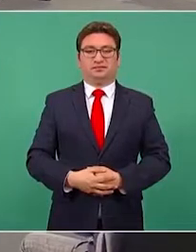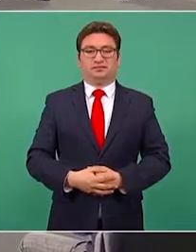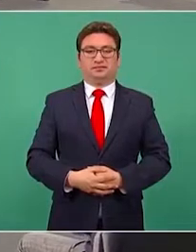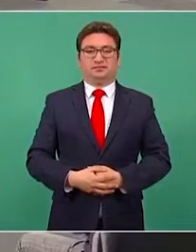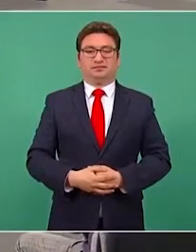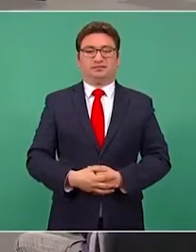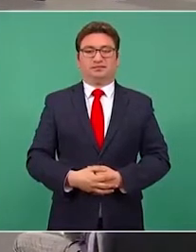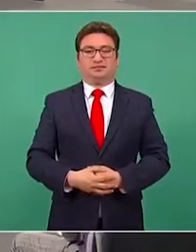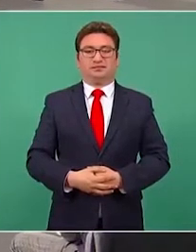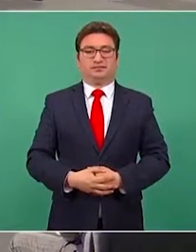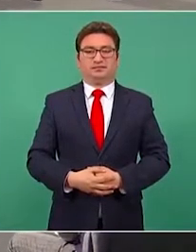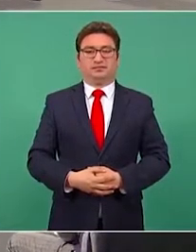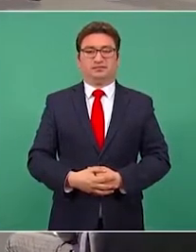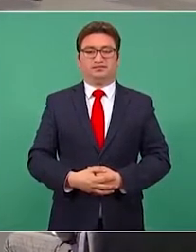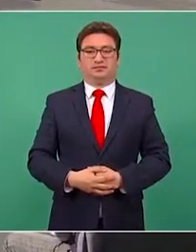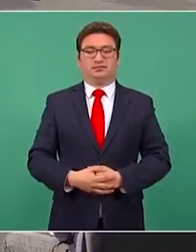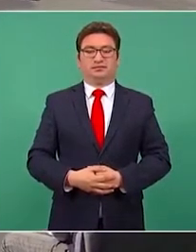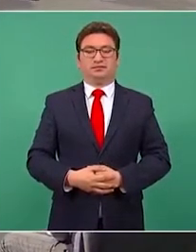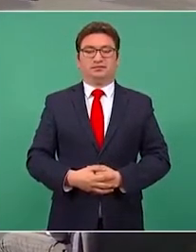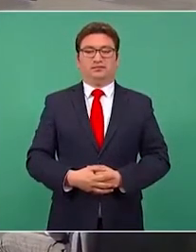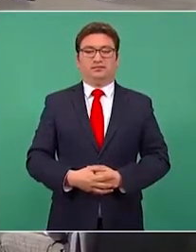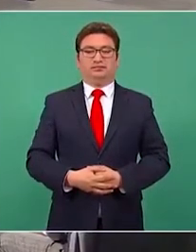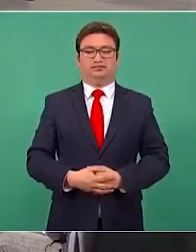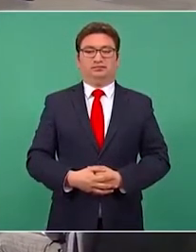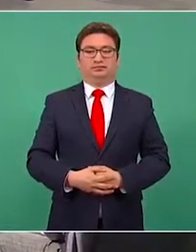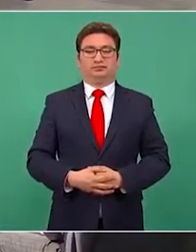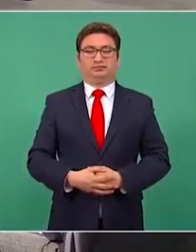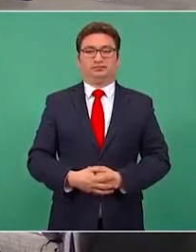Entonces, sí,